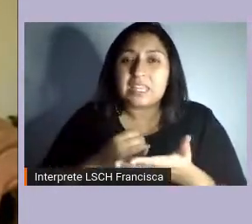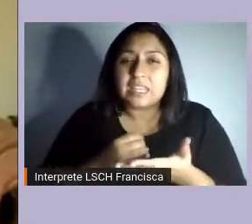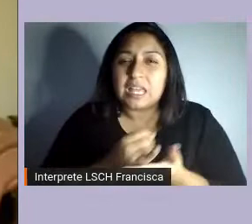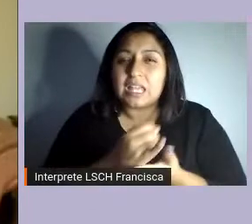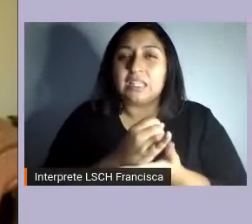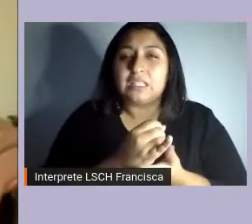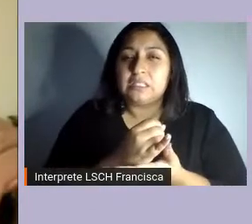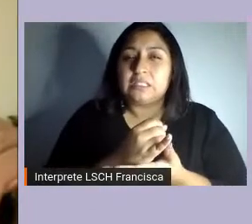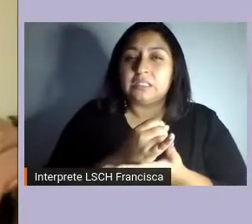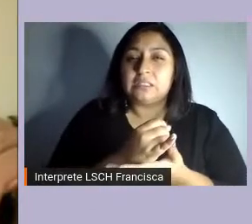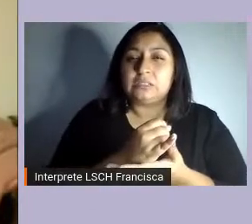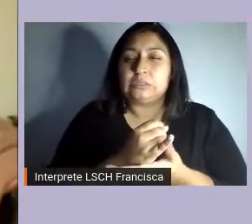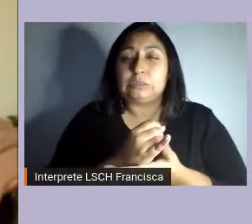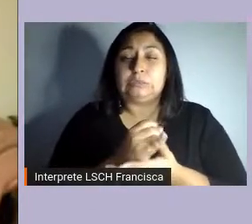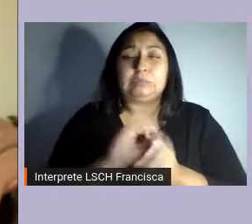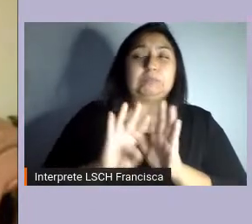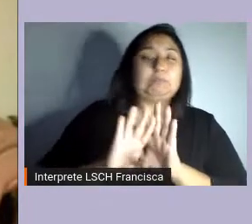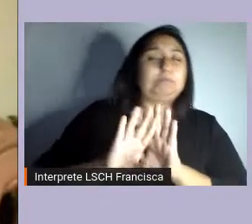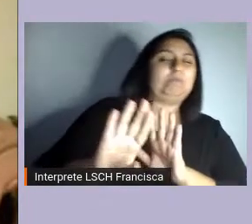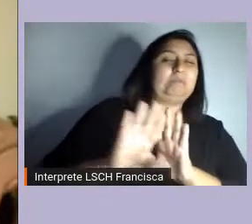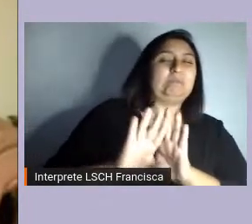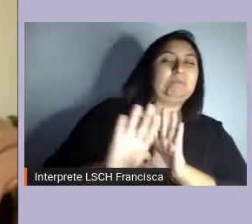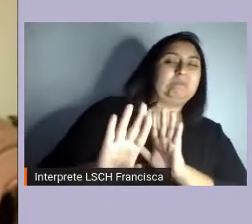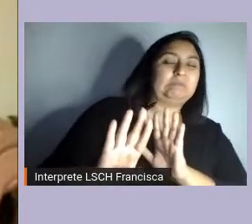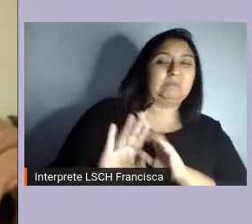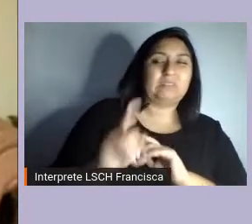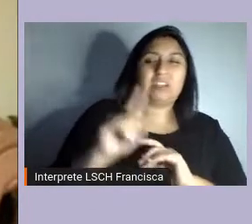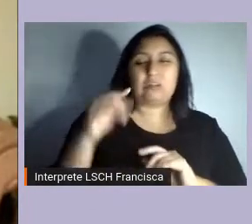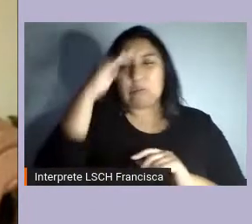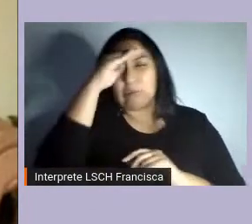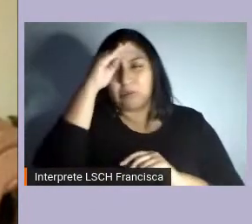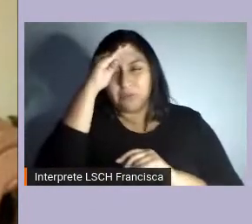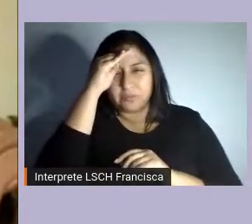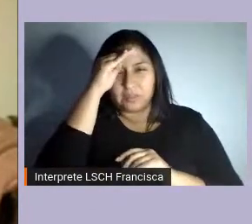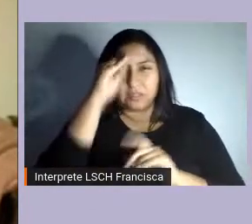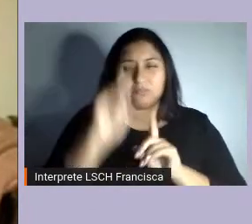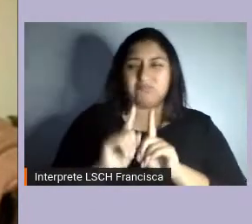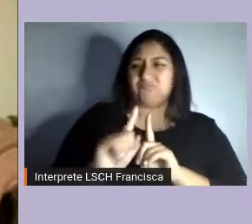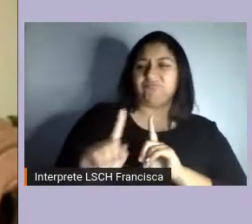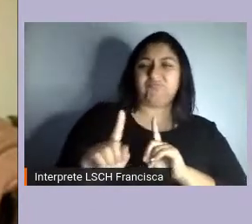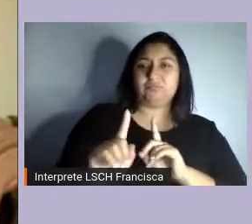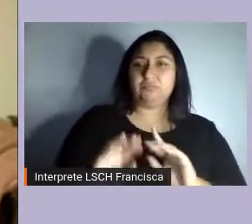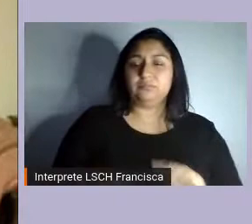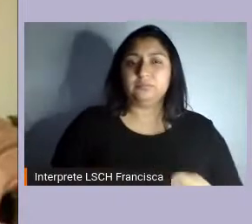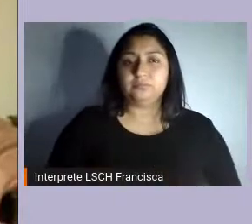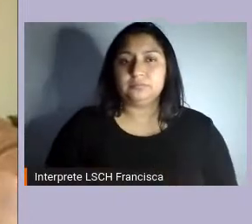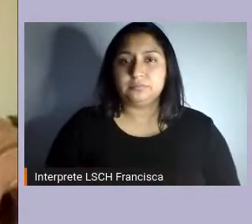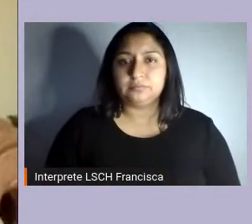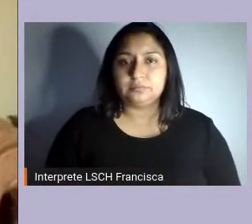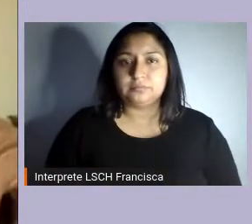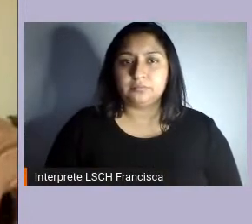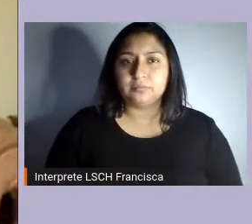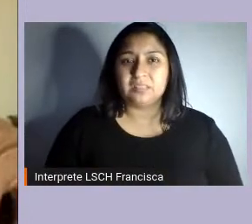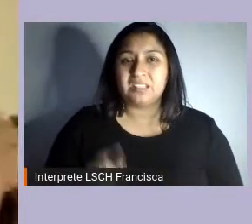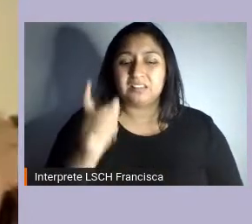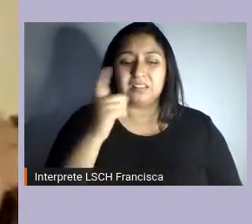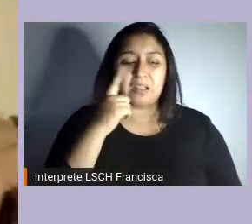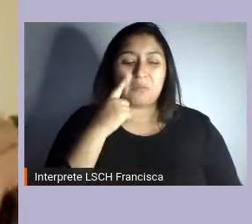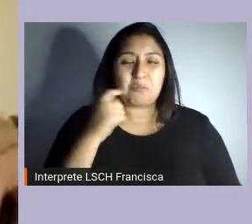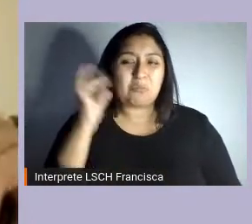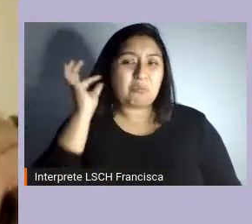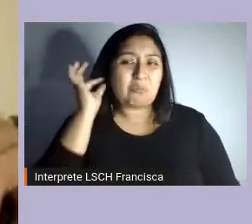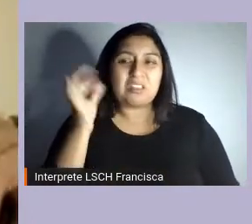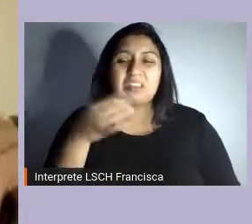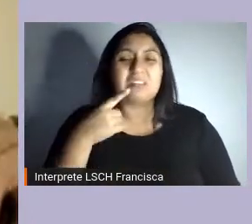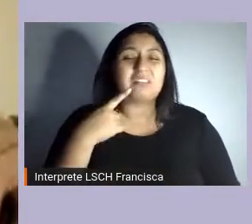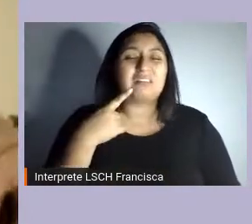bien reticentes, otros desconfiados, estaban un poquito echados para atrás, algunos desconfiados de esta señora que iba a hablar quizás qué cosa, y